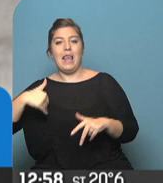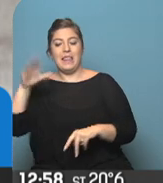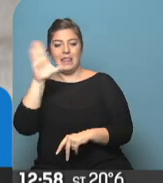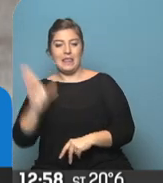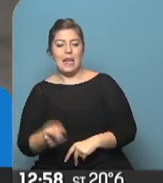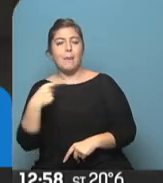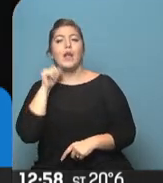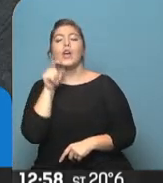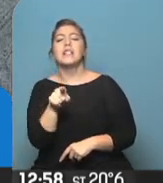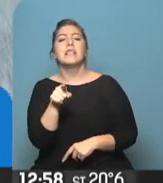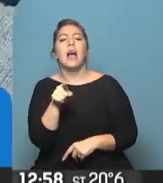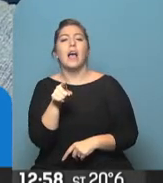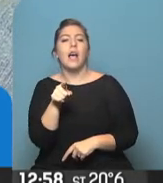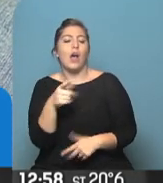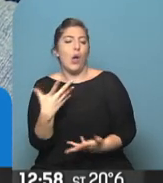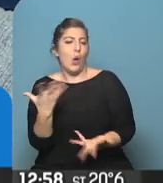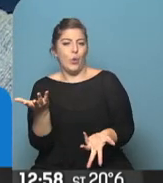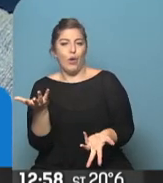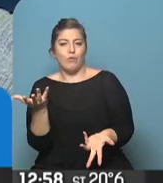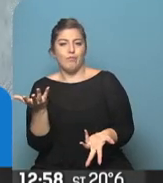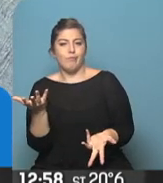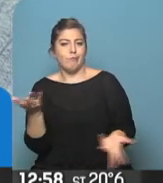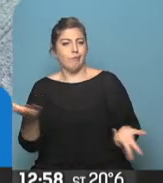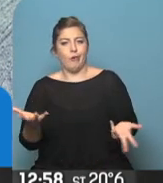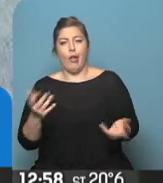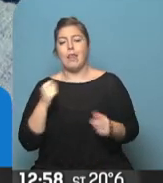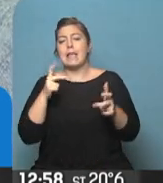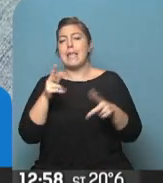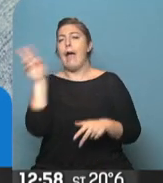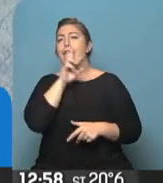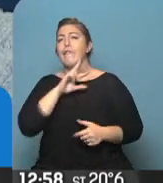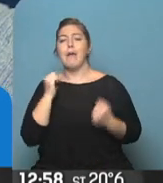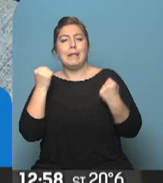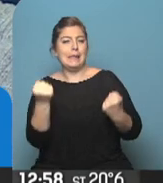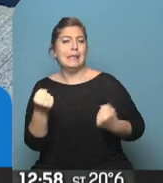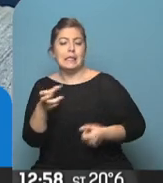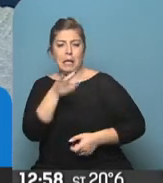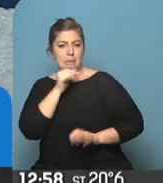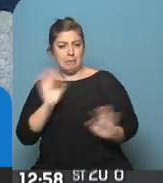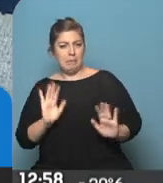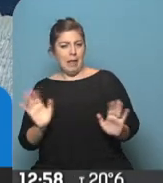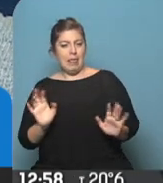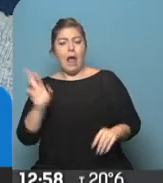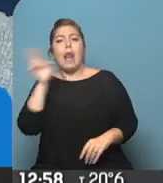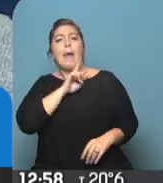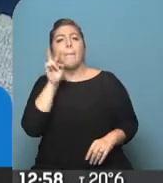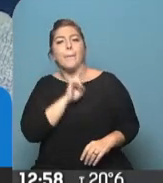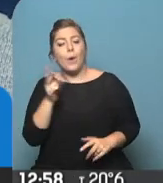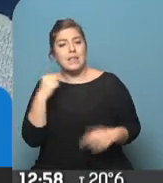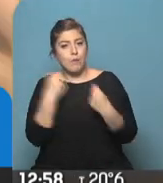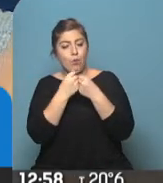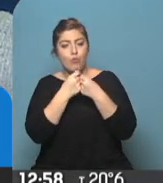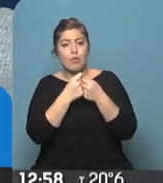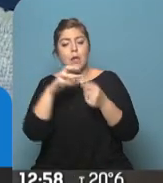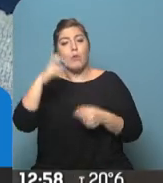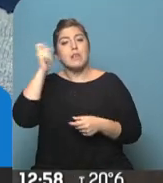ella no nos por supuesto no sé no sé se decía feminista ni mucho menos de hecho a las mujeres hay varias policías